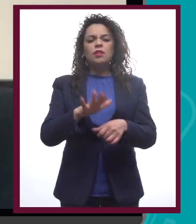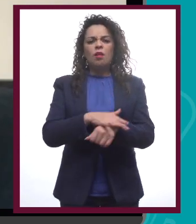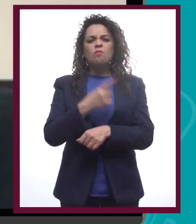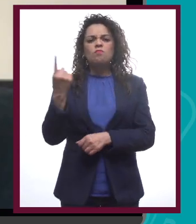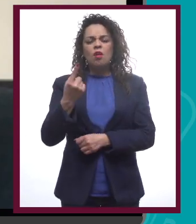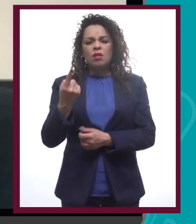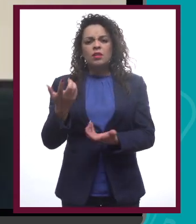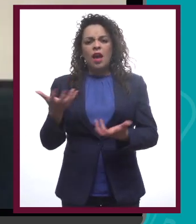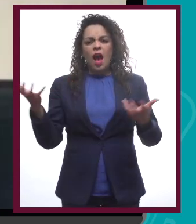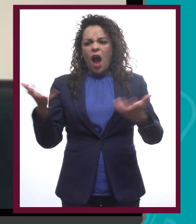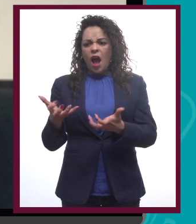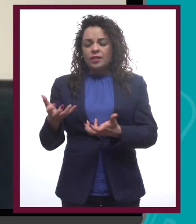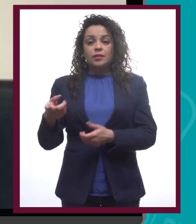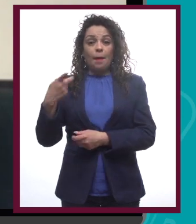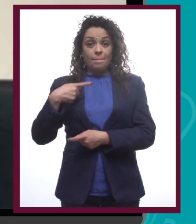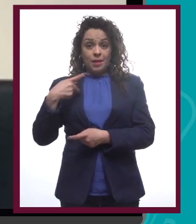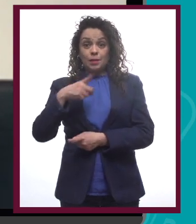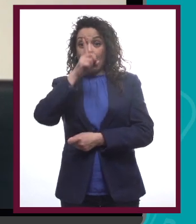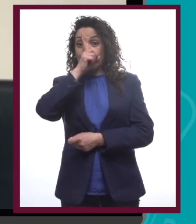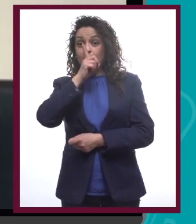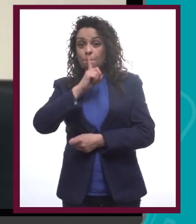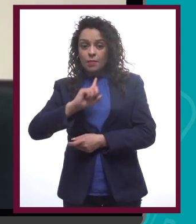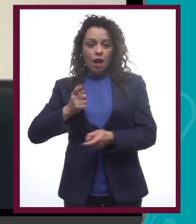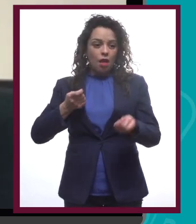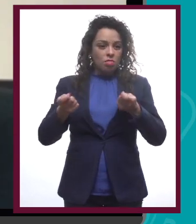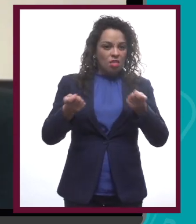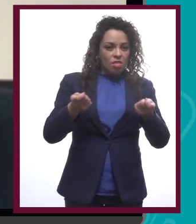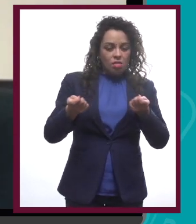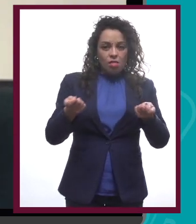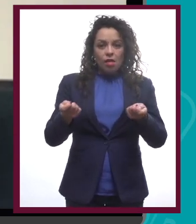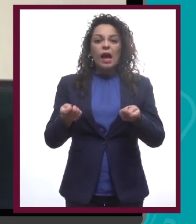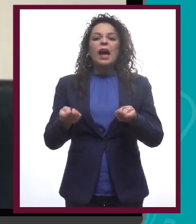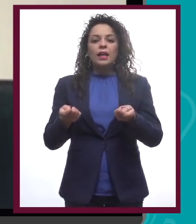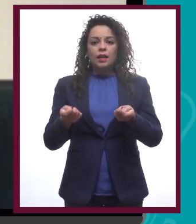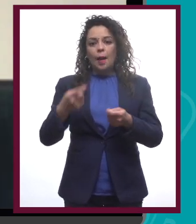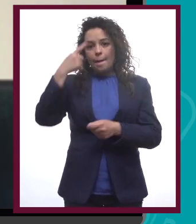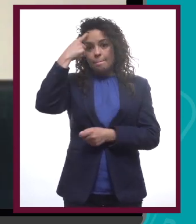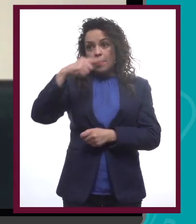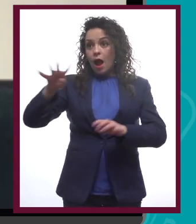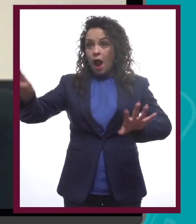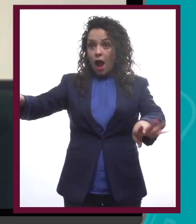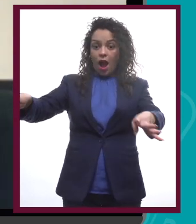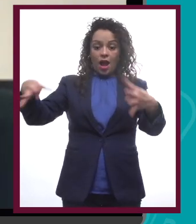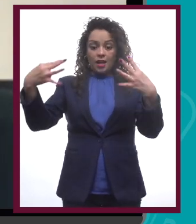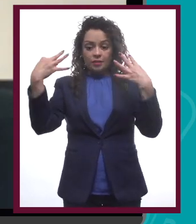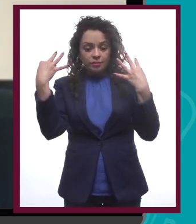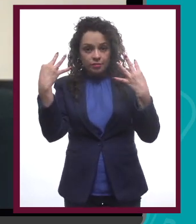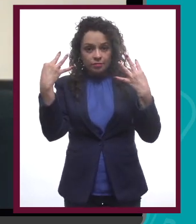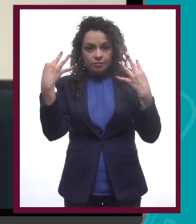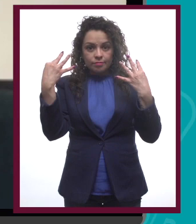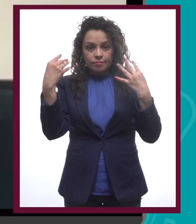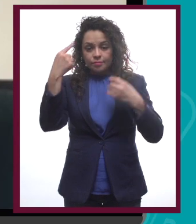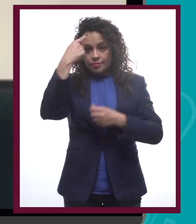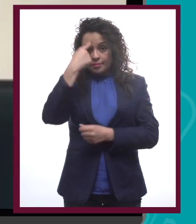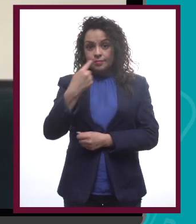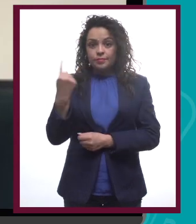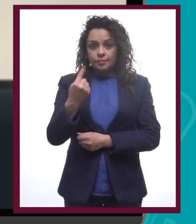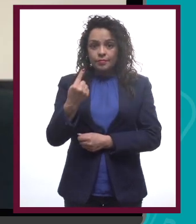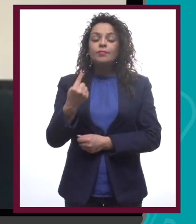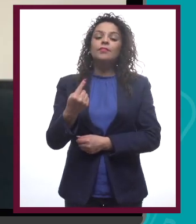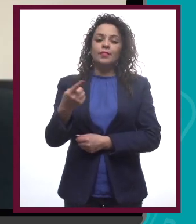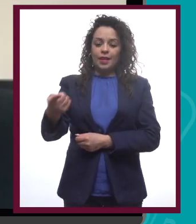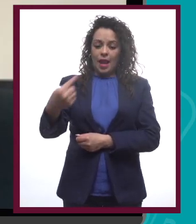lo que ganan los que manipulan o los que mienten es llamar la atención, buscar